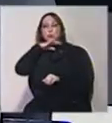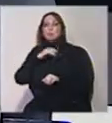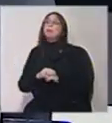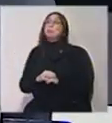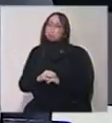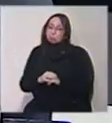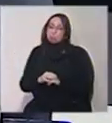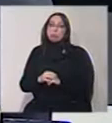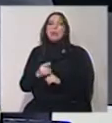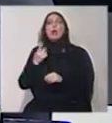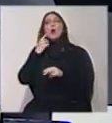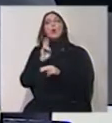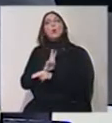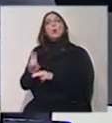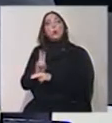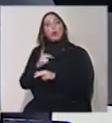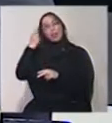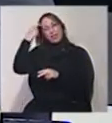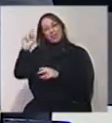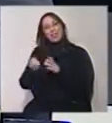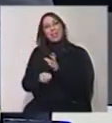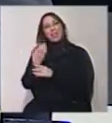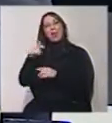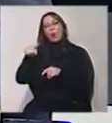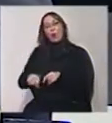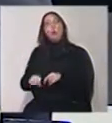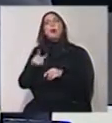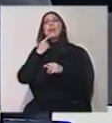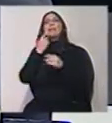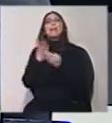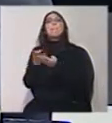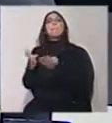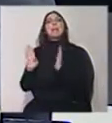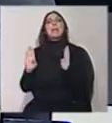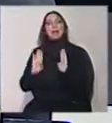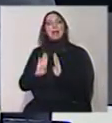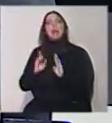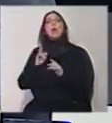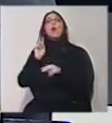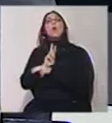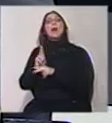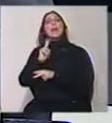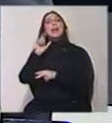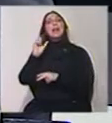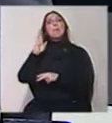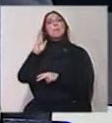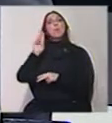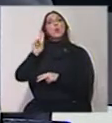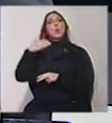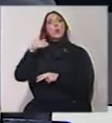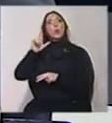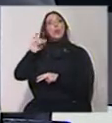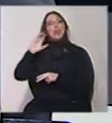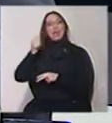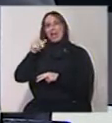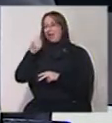creó entonces la custodia por parte de lo que hoy se la conoce, perimetral, claro, como Guardia Republicana. Eso no ha impedido que se